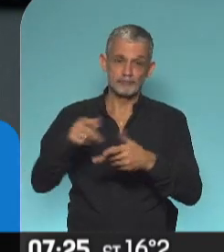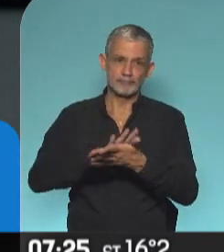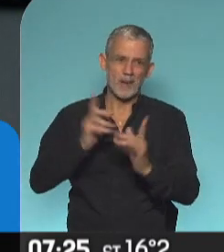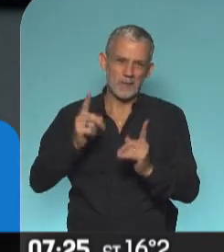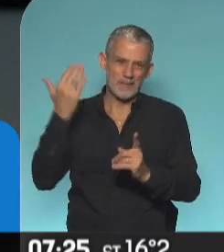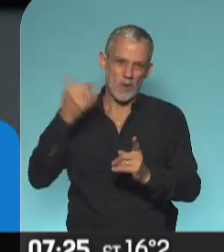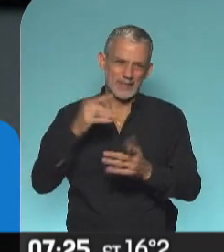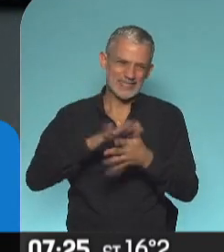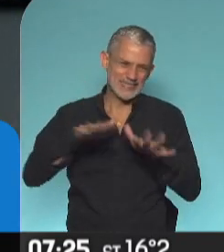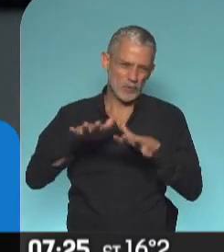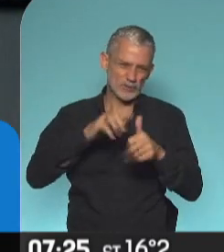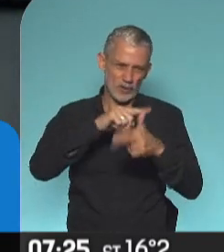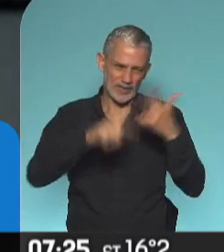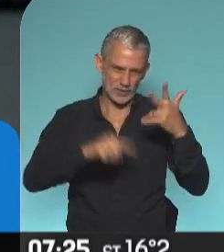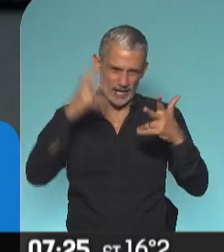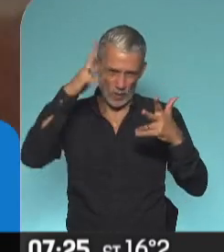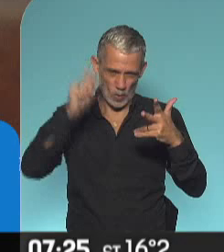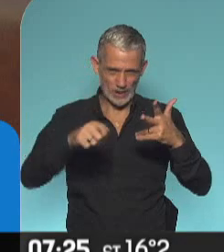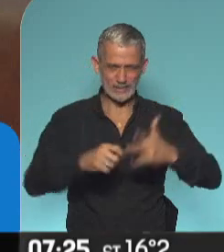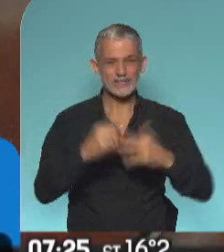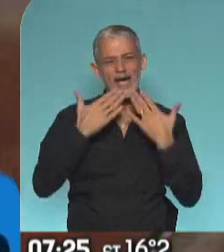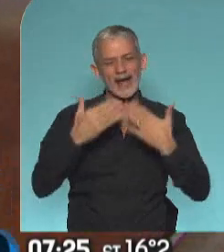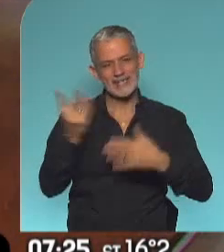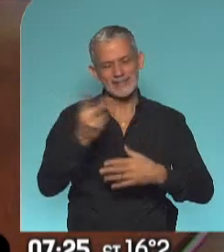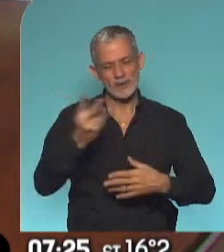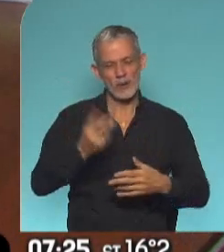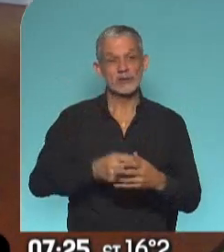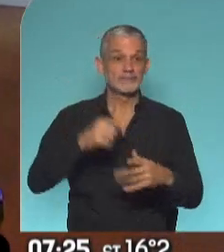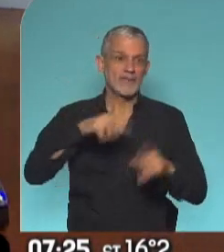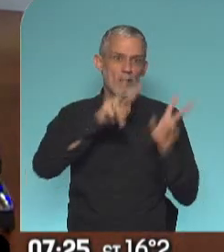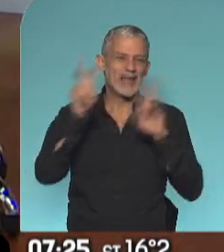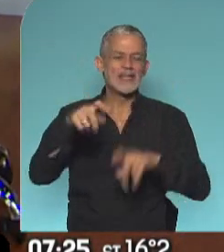contaba Néstor, la situación de Bruglia, Bertuzzi y Castelli. Gracias, Vero. Gracias, Néstor. Seguimos ahora de esta manera.